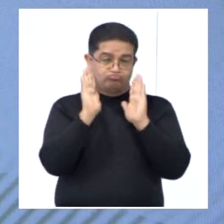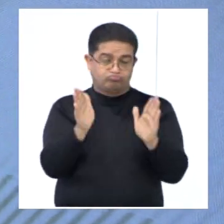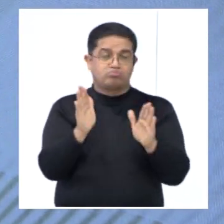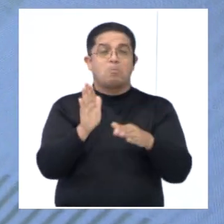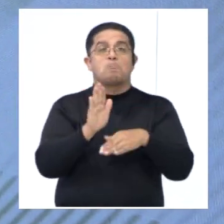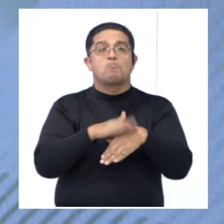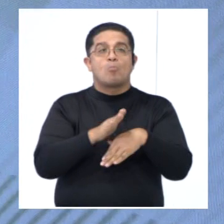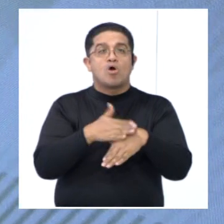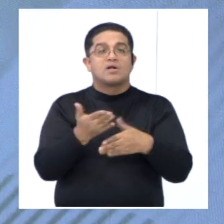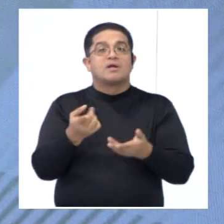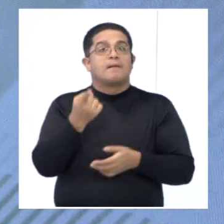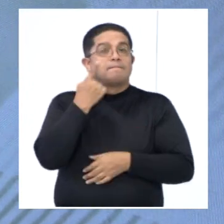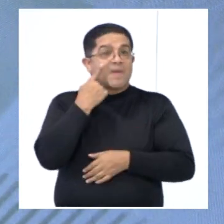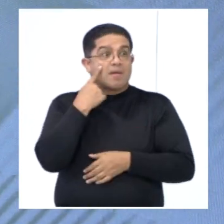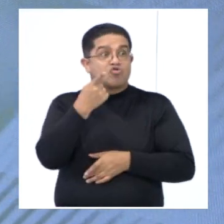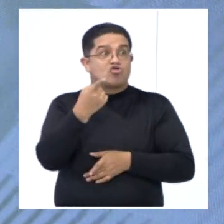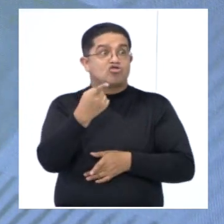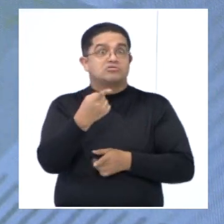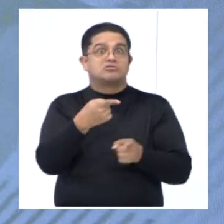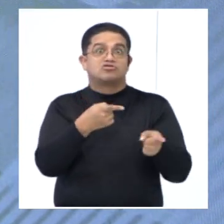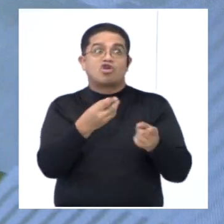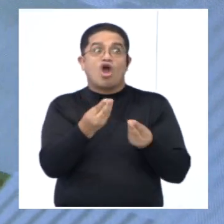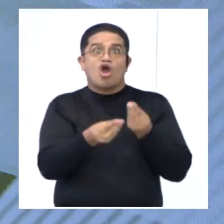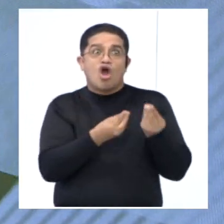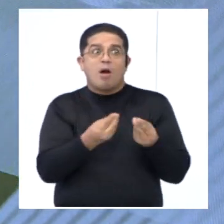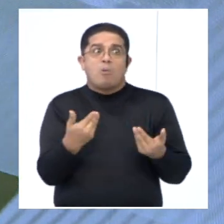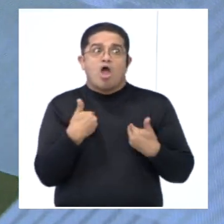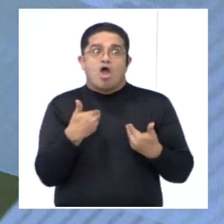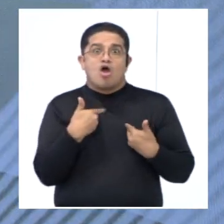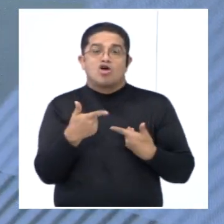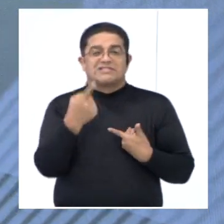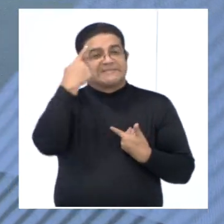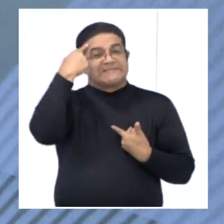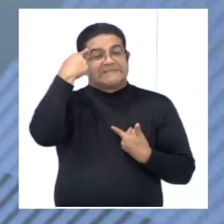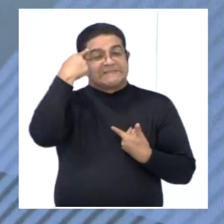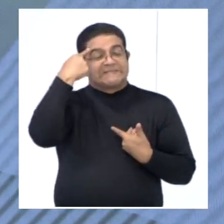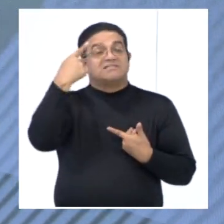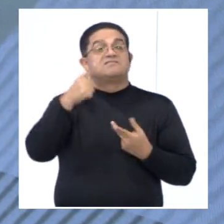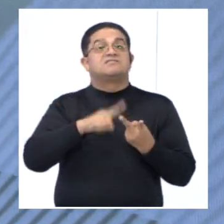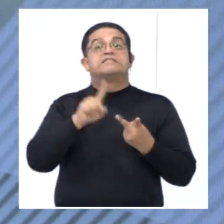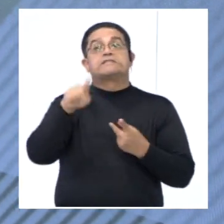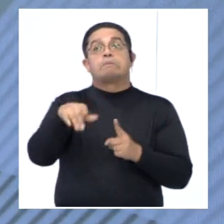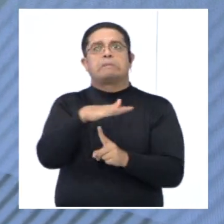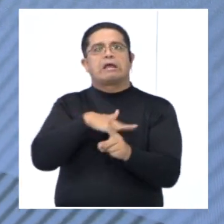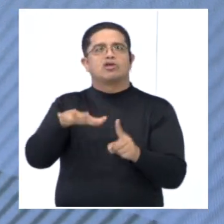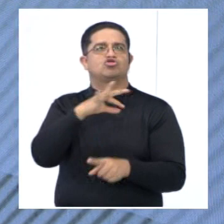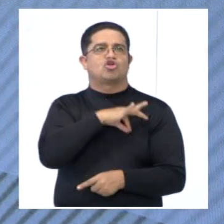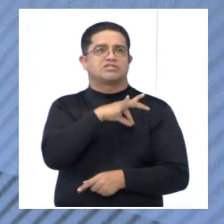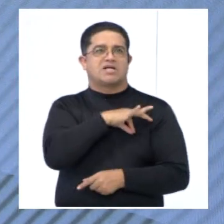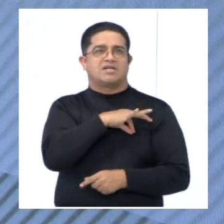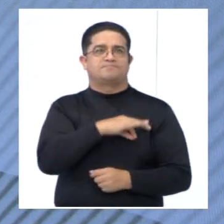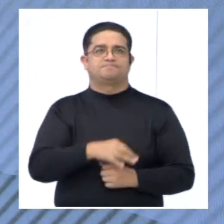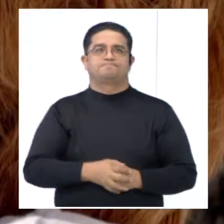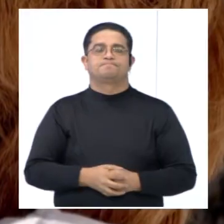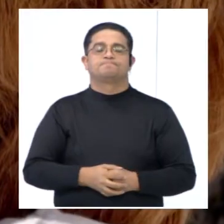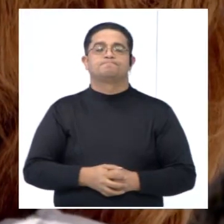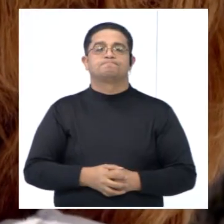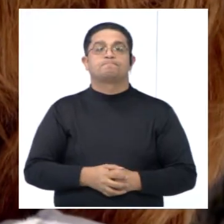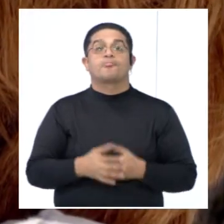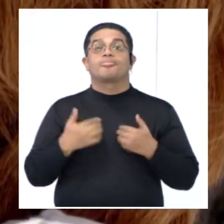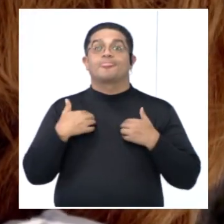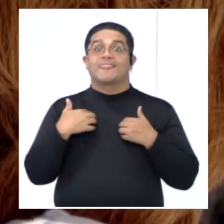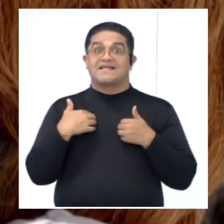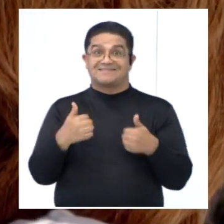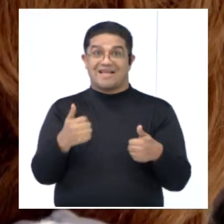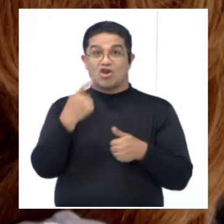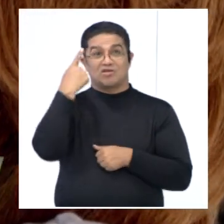se ha visto el impacto que tiene directamente en nuestra salud general y también en nuestro entorno social. La salud